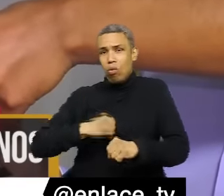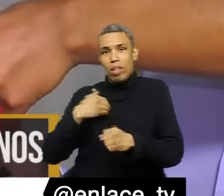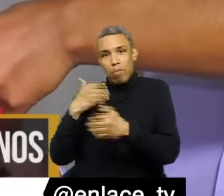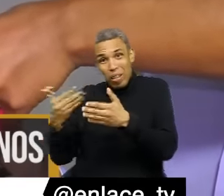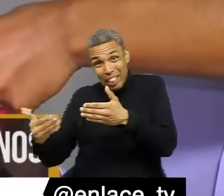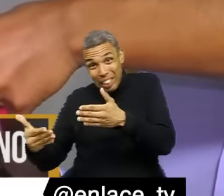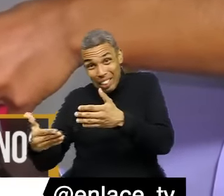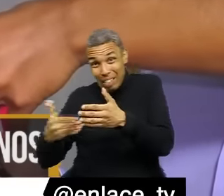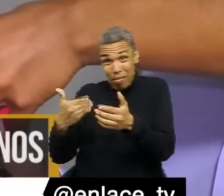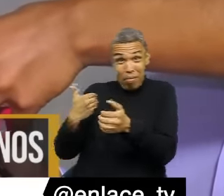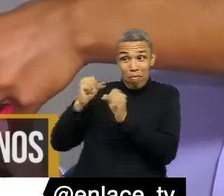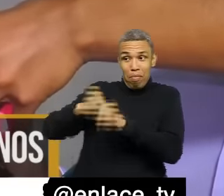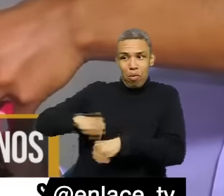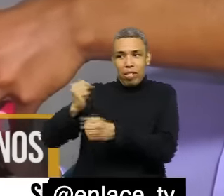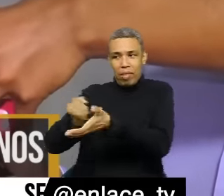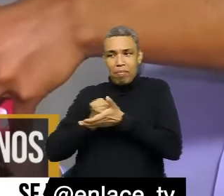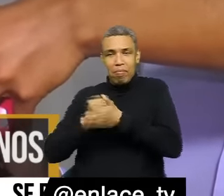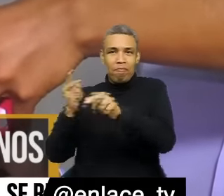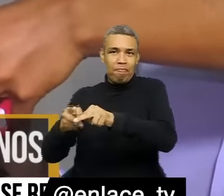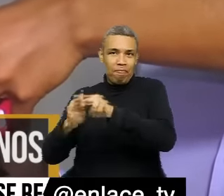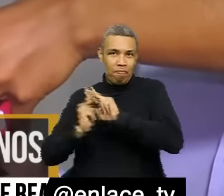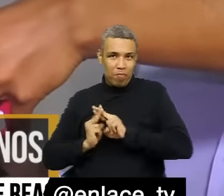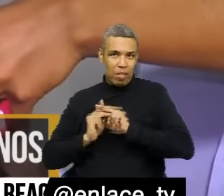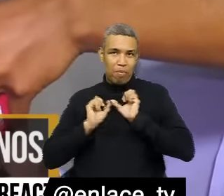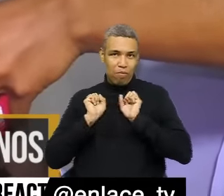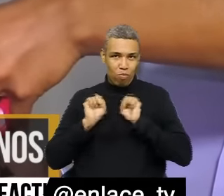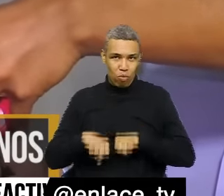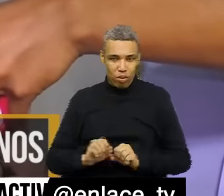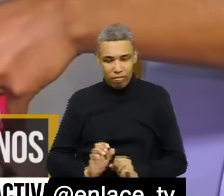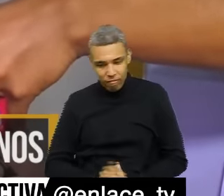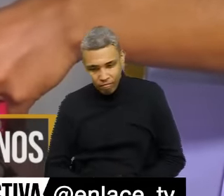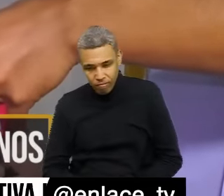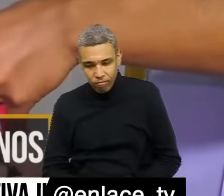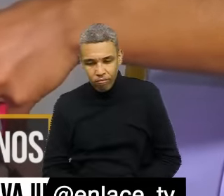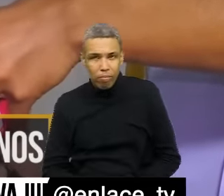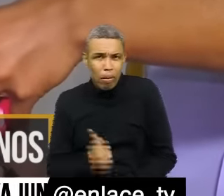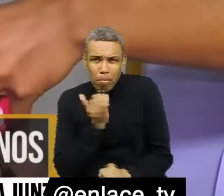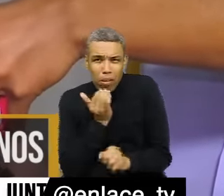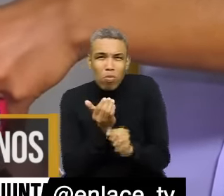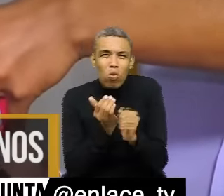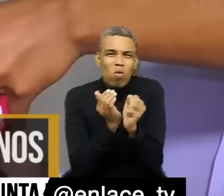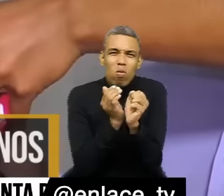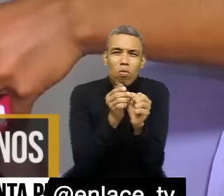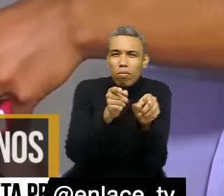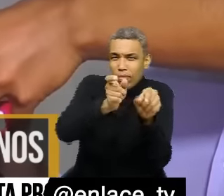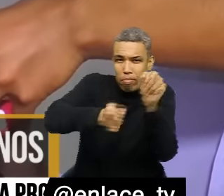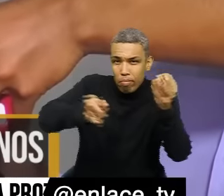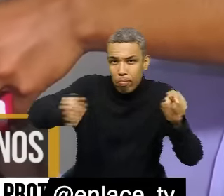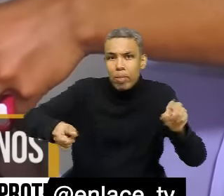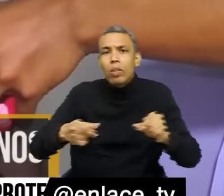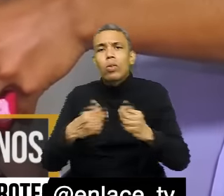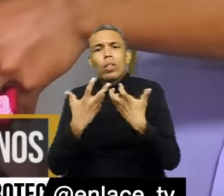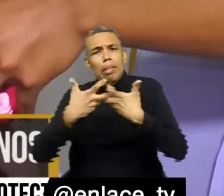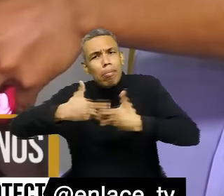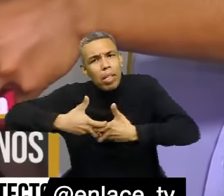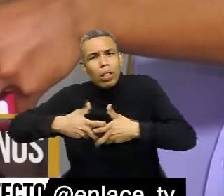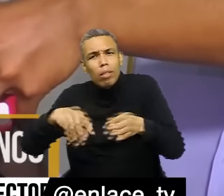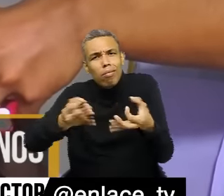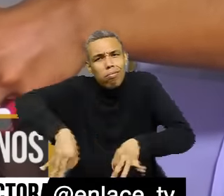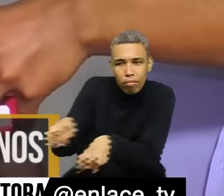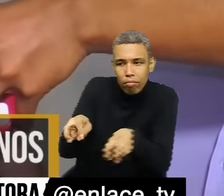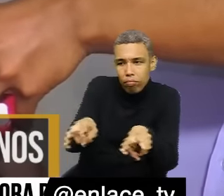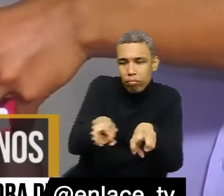para los pequeños agricultores. Pero ¿qué está garantizando también el municipio? Le estamos pegando a